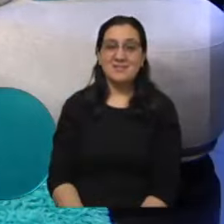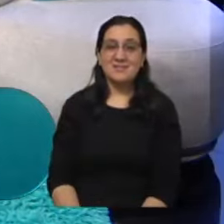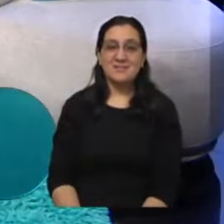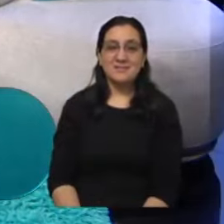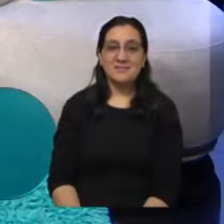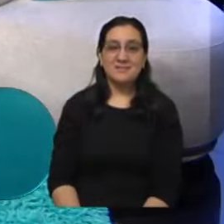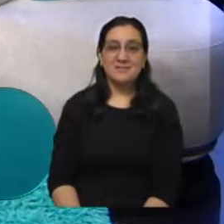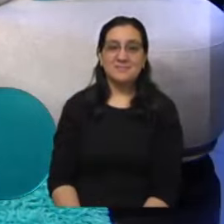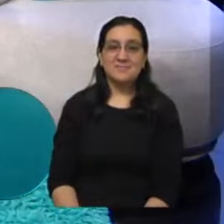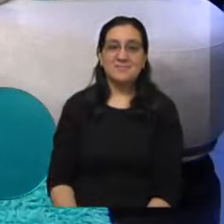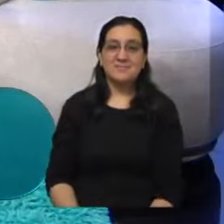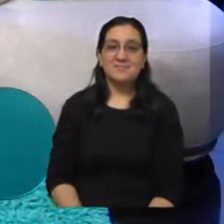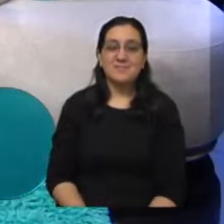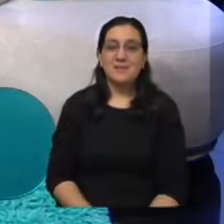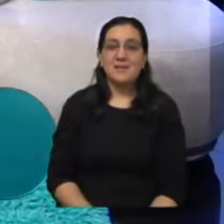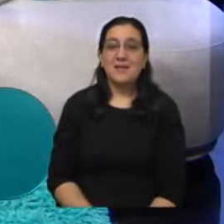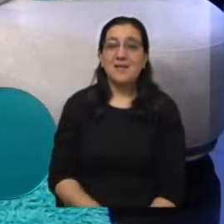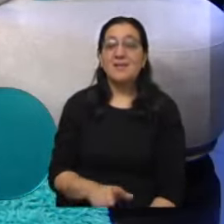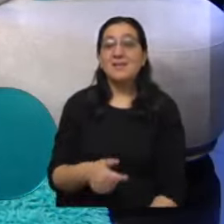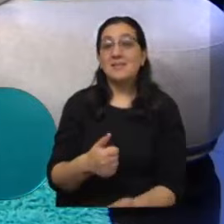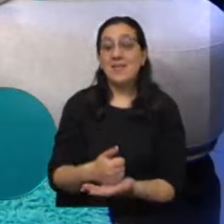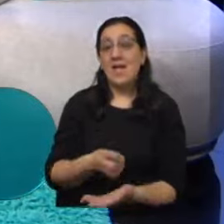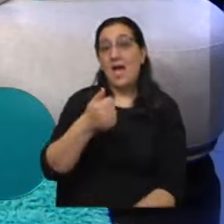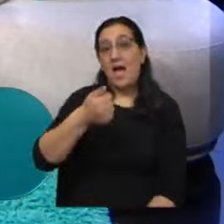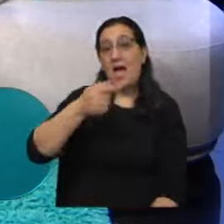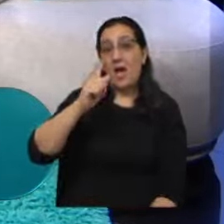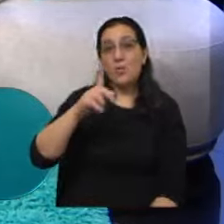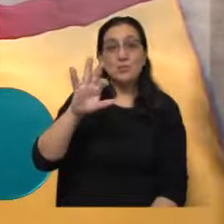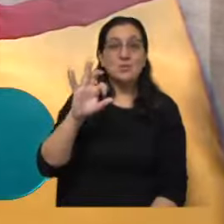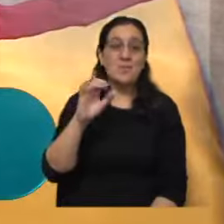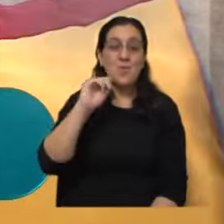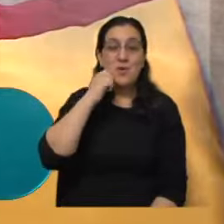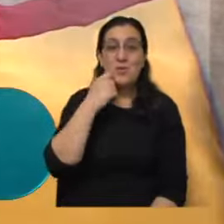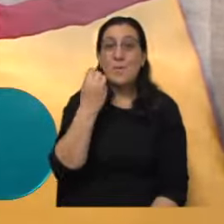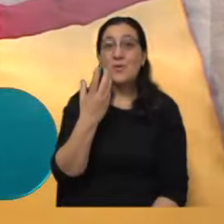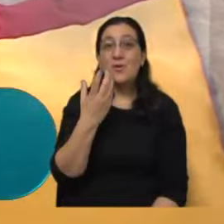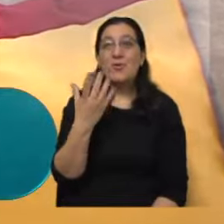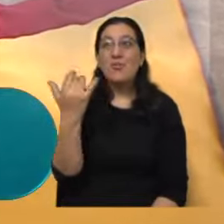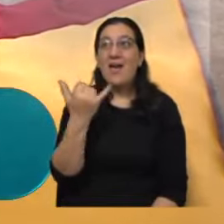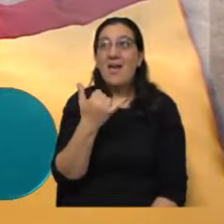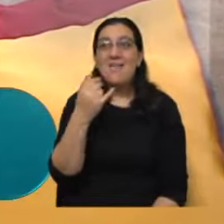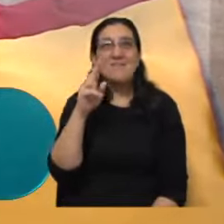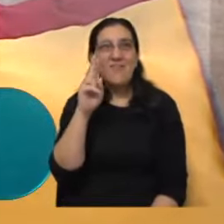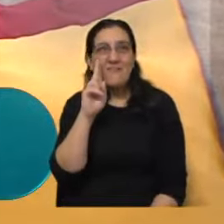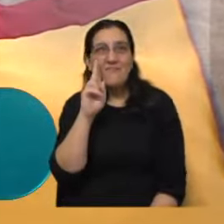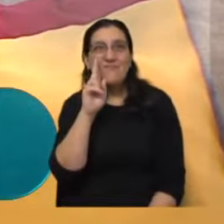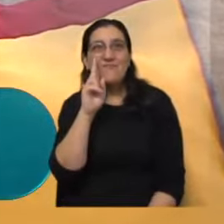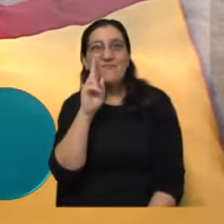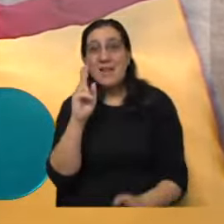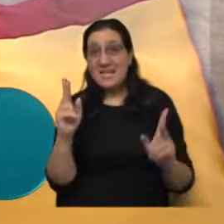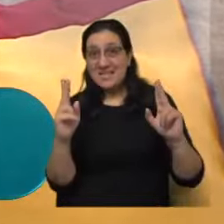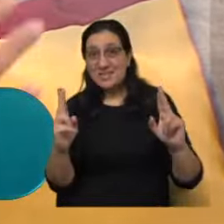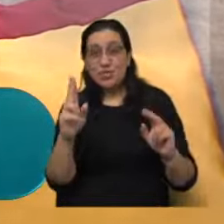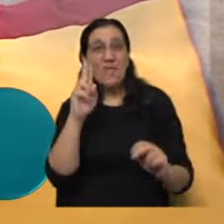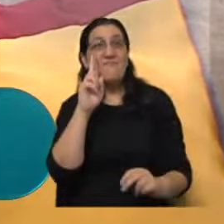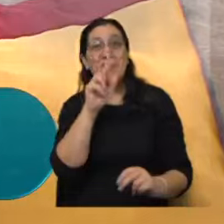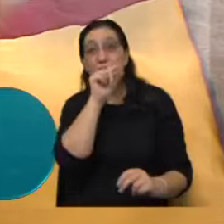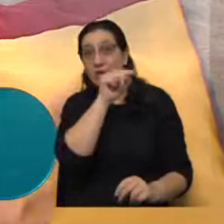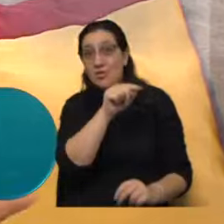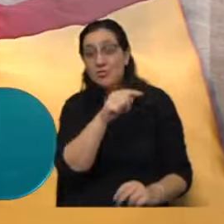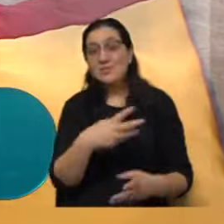Por las dudas hay que sí. Pero que esté Agustín acá siempre es un deleite para todos nosotros. Pero encima, cuando trae la columna de Vieron Esto, de verdad aprendemos. Nos sentimos que